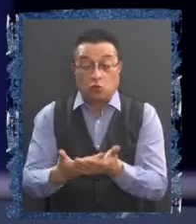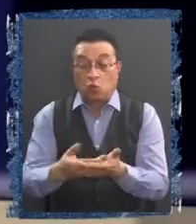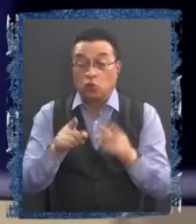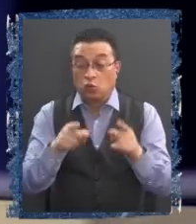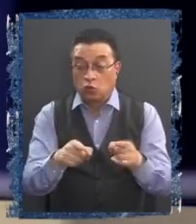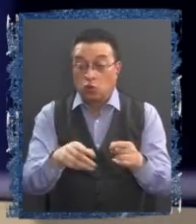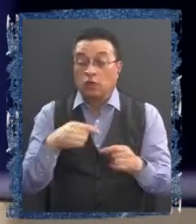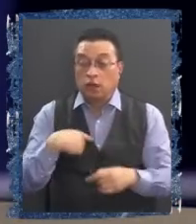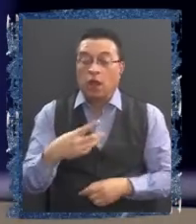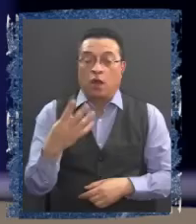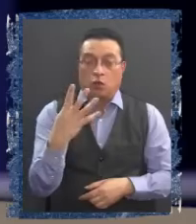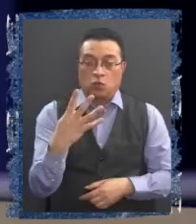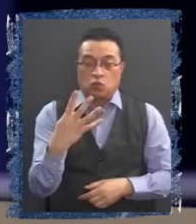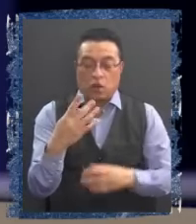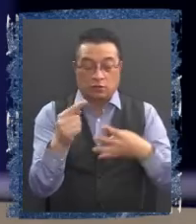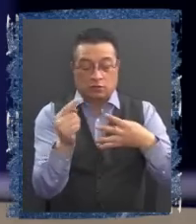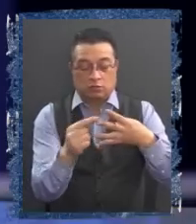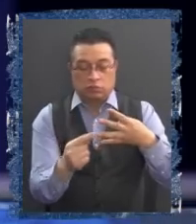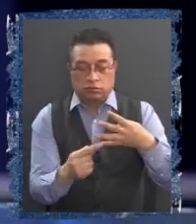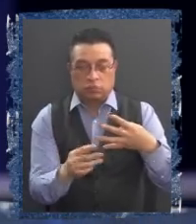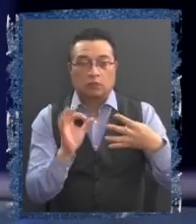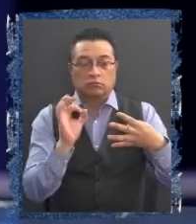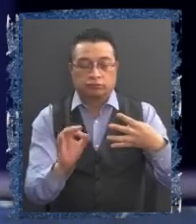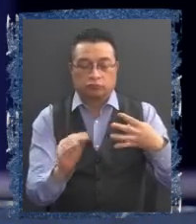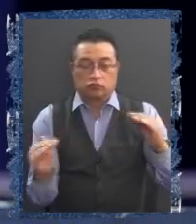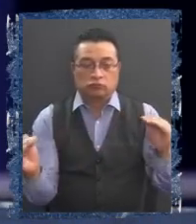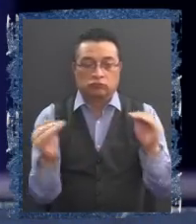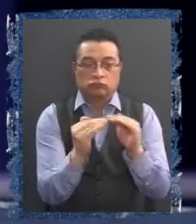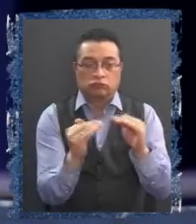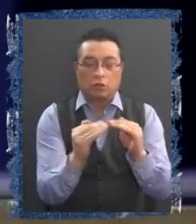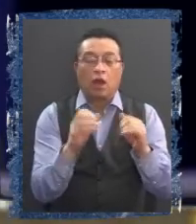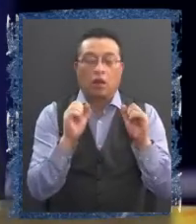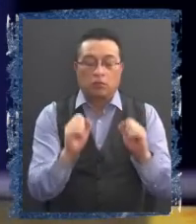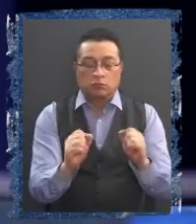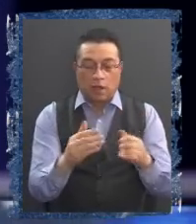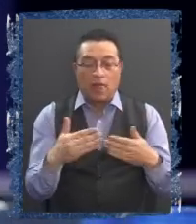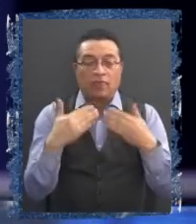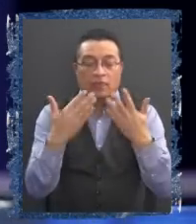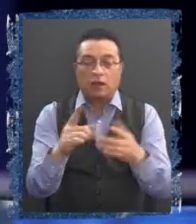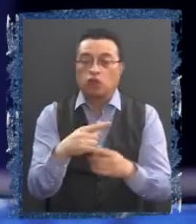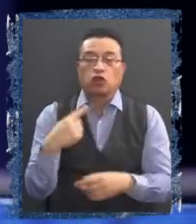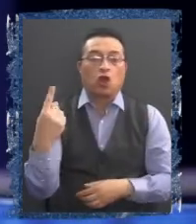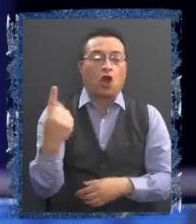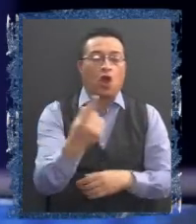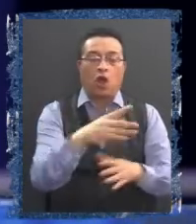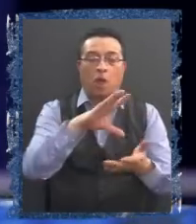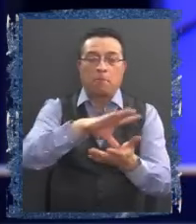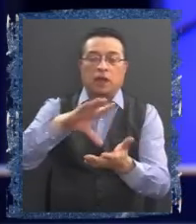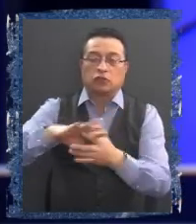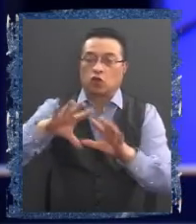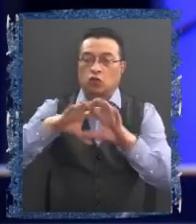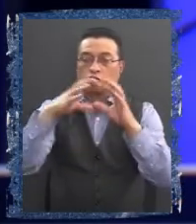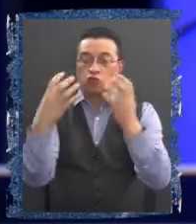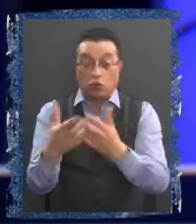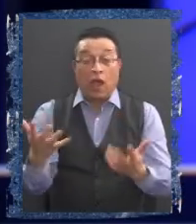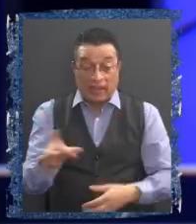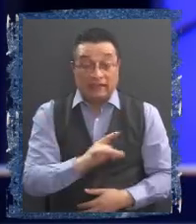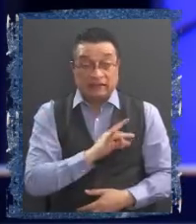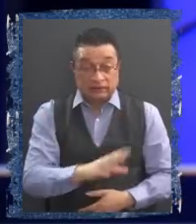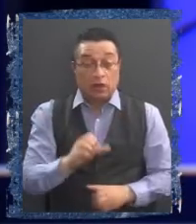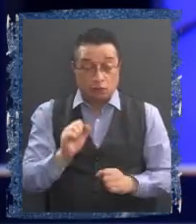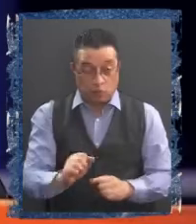a estos 4 estándares de protección que se dan en todos los países del mundo observados. O sea, los chilenos podrán reclamar sus